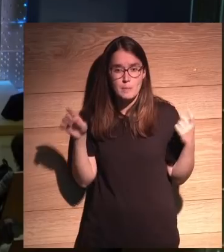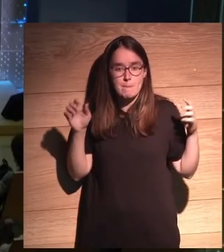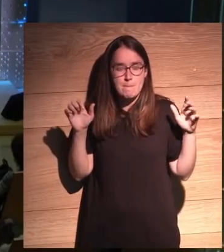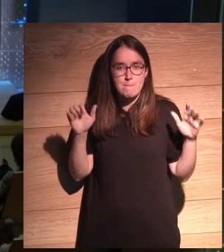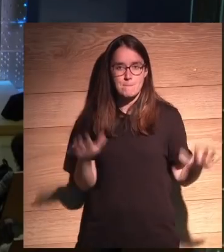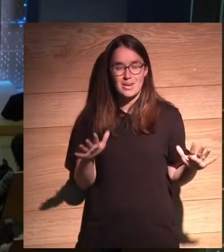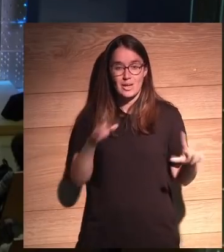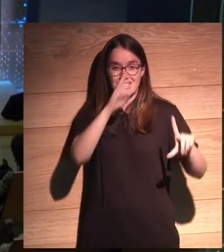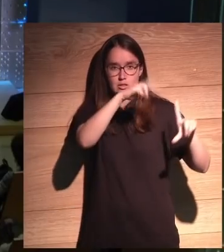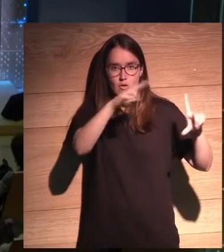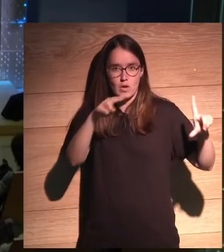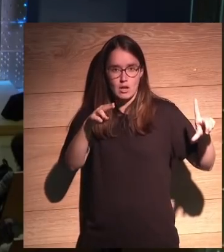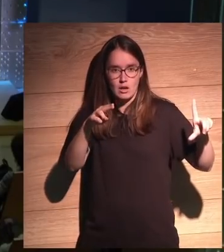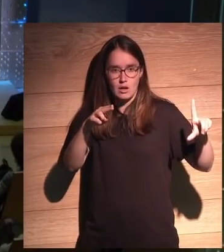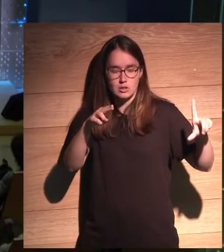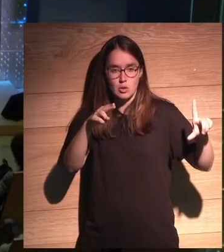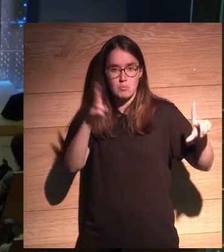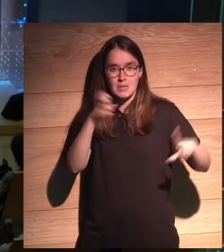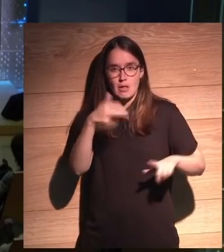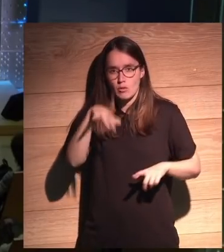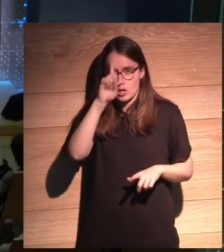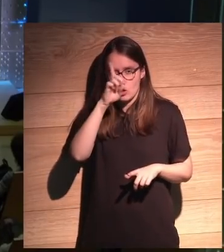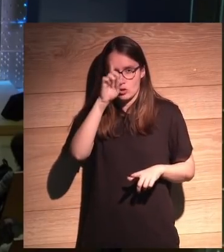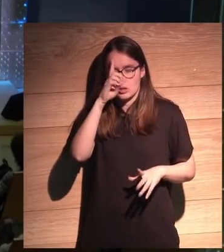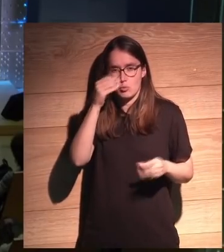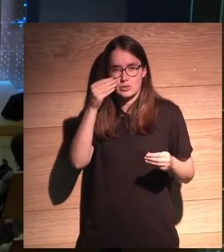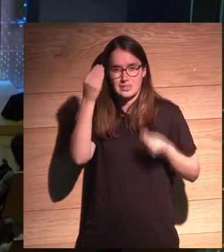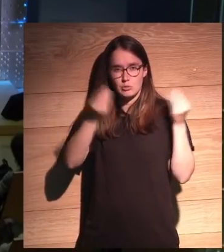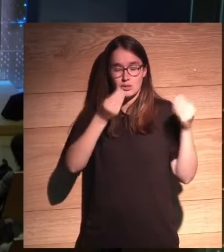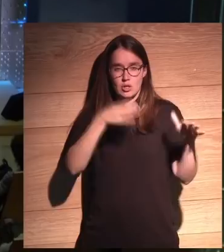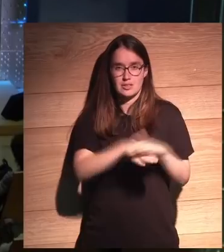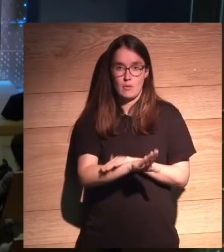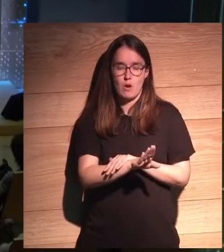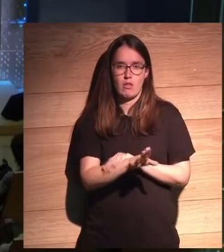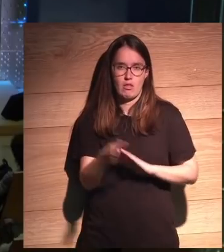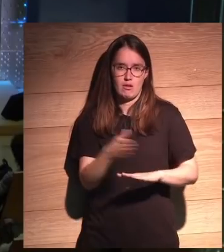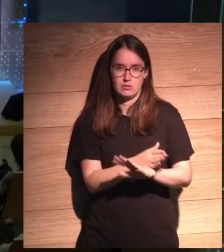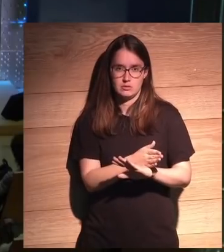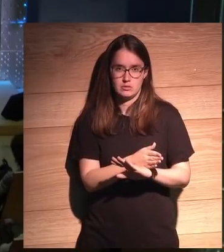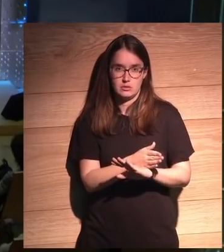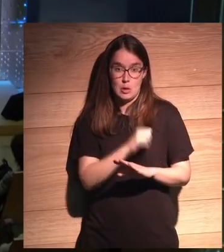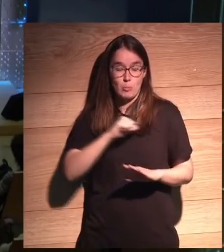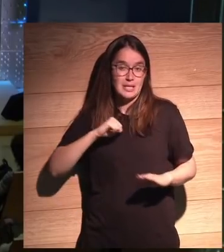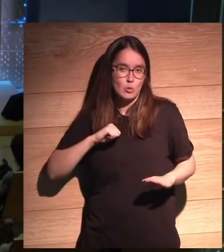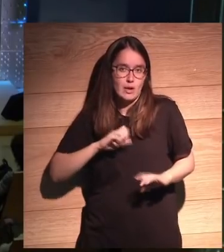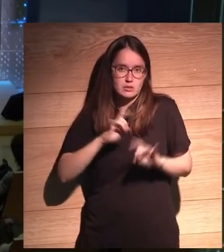Pero esas obras no sé de dónde procedían. Muchas supongo que estaban guardadas o eran de particulares,